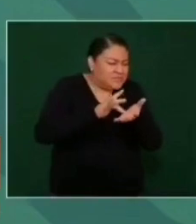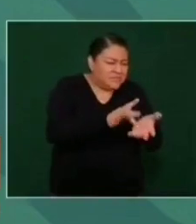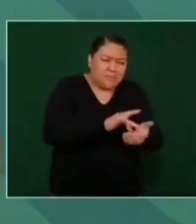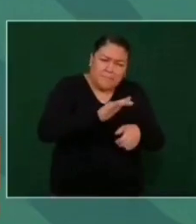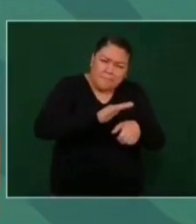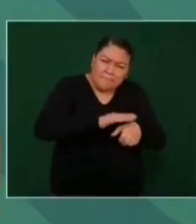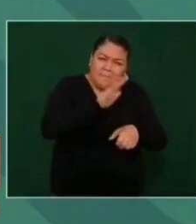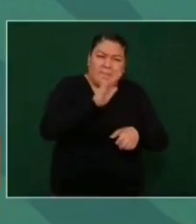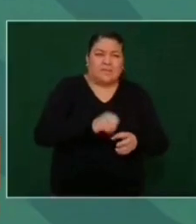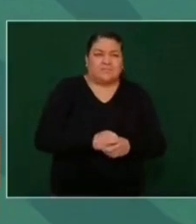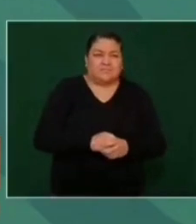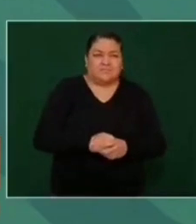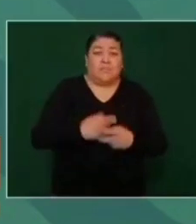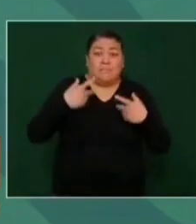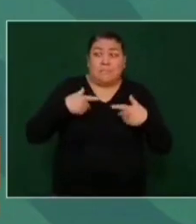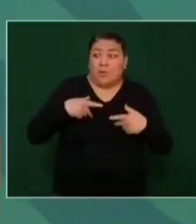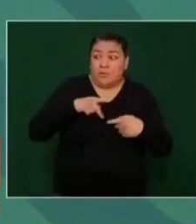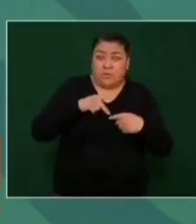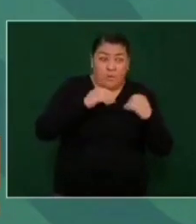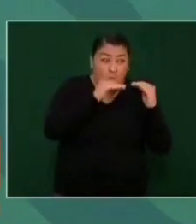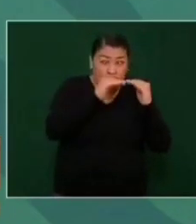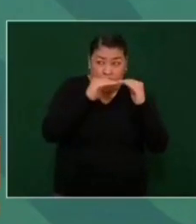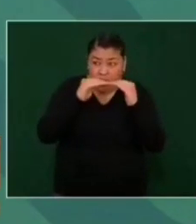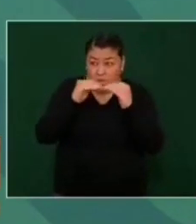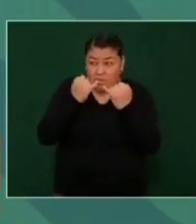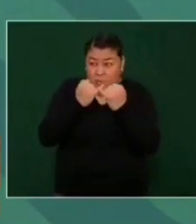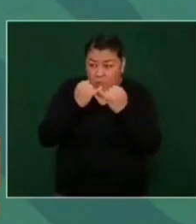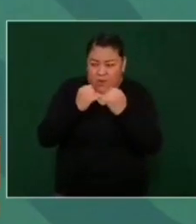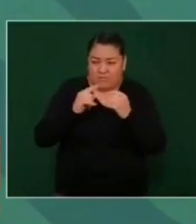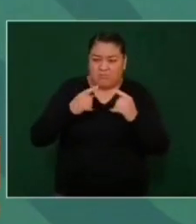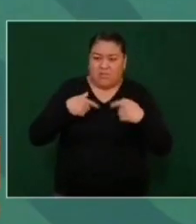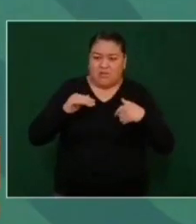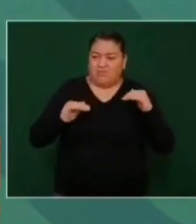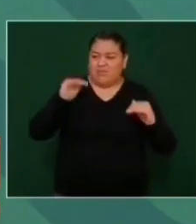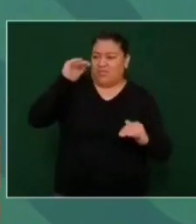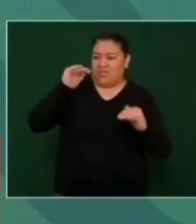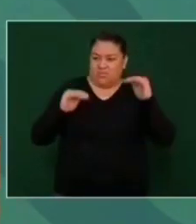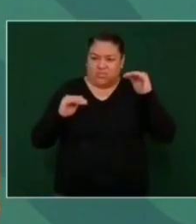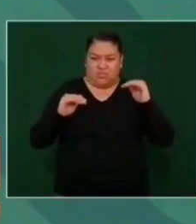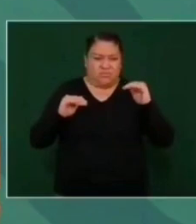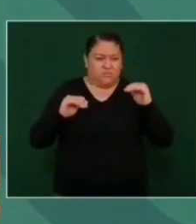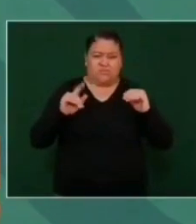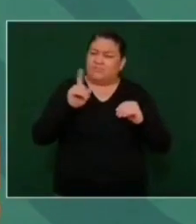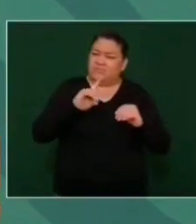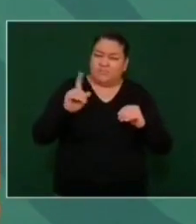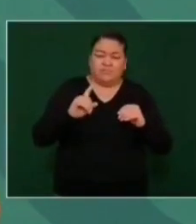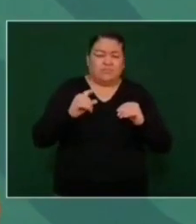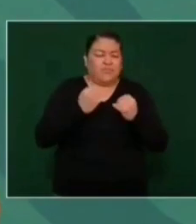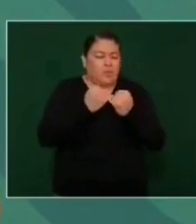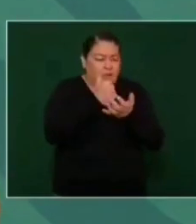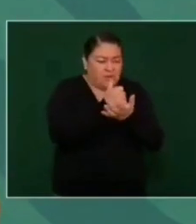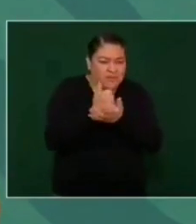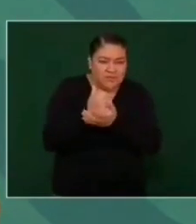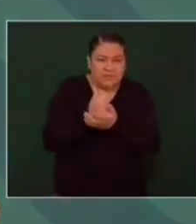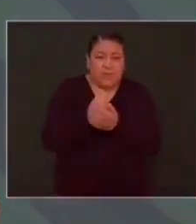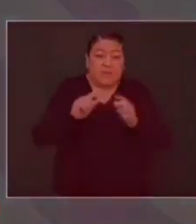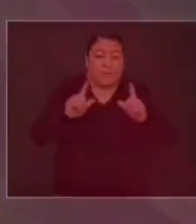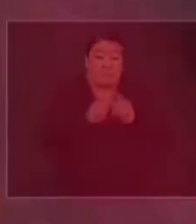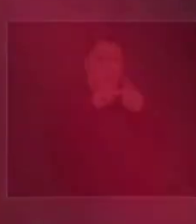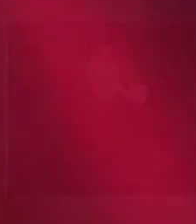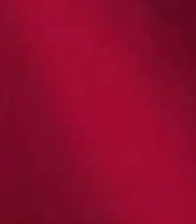No puede haber trato igual entre desiguales. Y esto va más allá de nuestras fronteras.